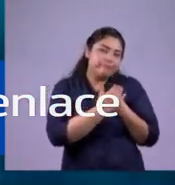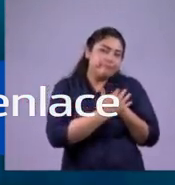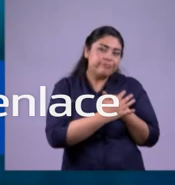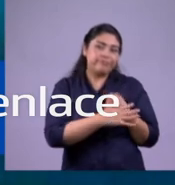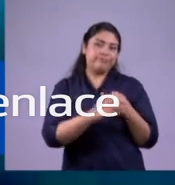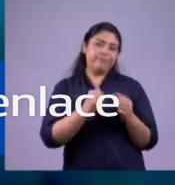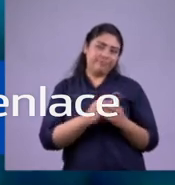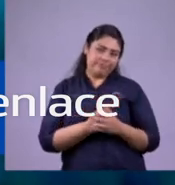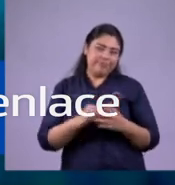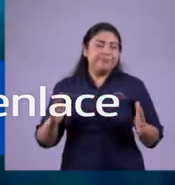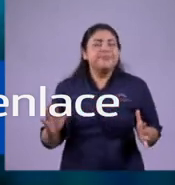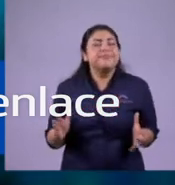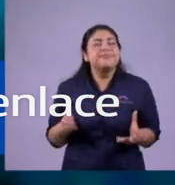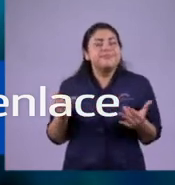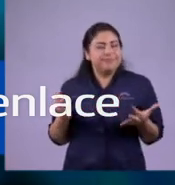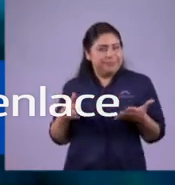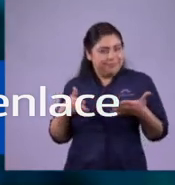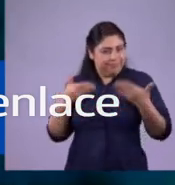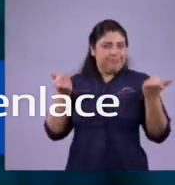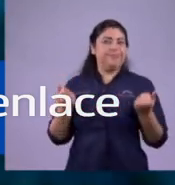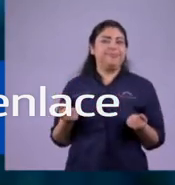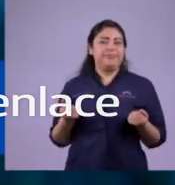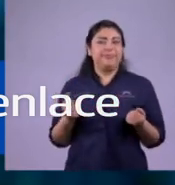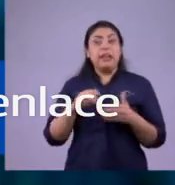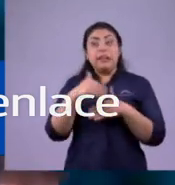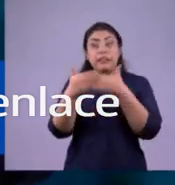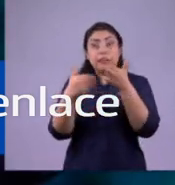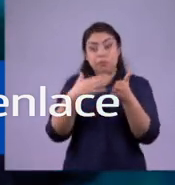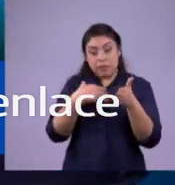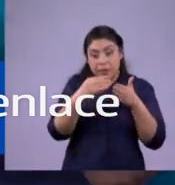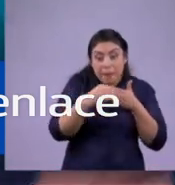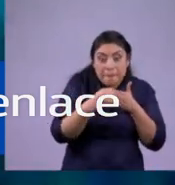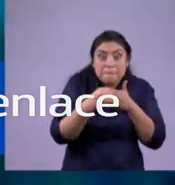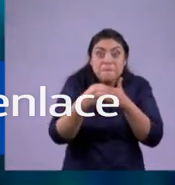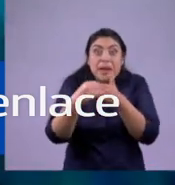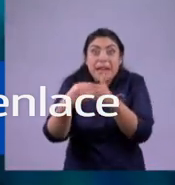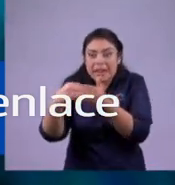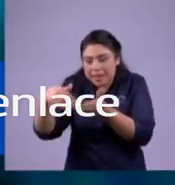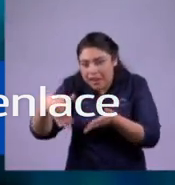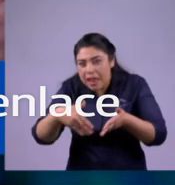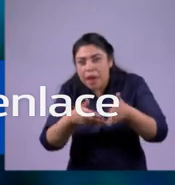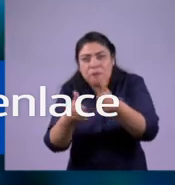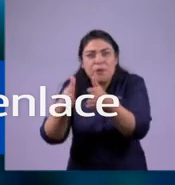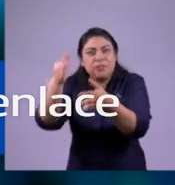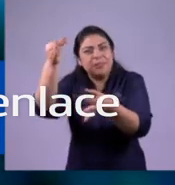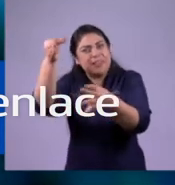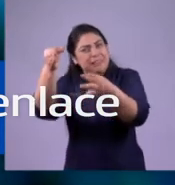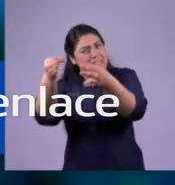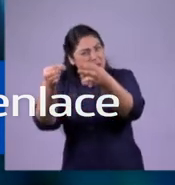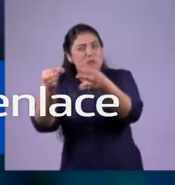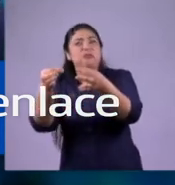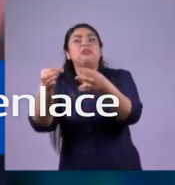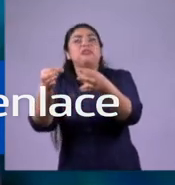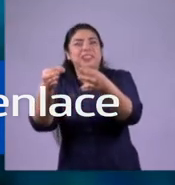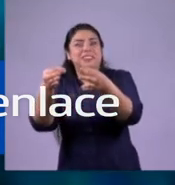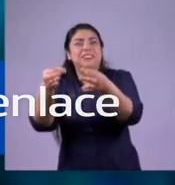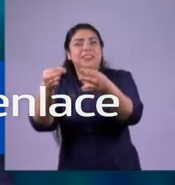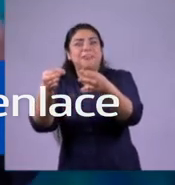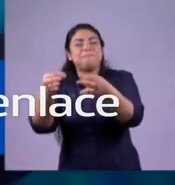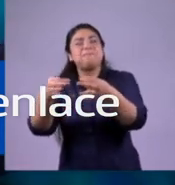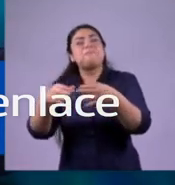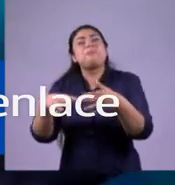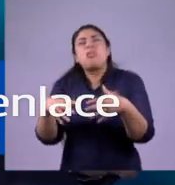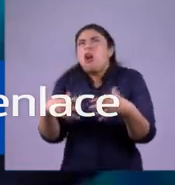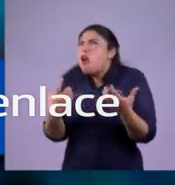faltará aun después dice me guiará por sendas de justicia por amor de su nombre es mucho más fácil oír las instrucciones de